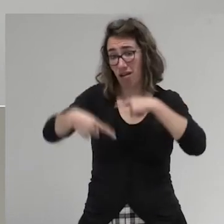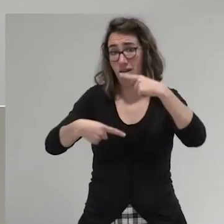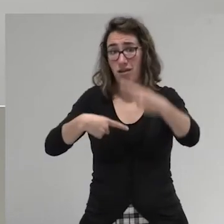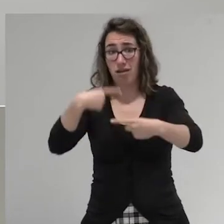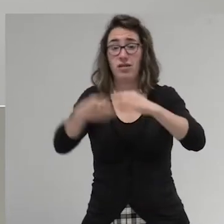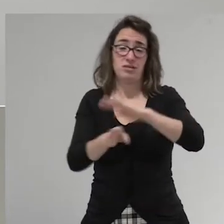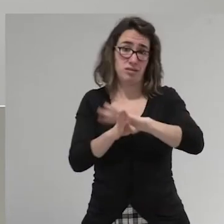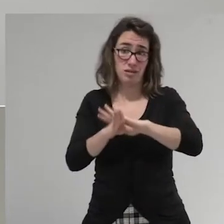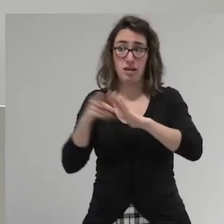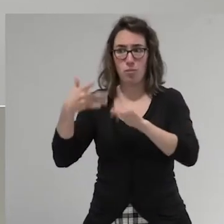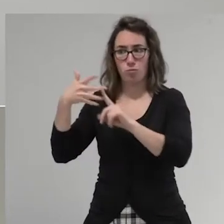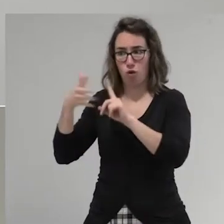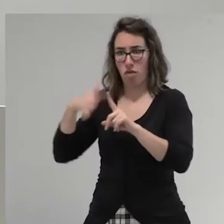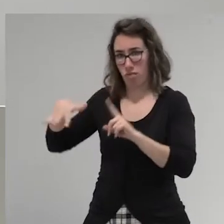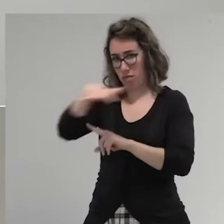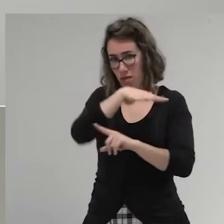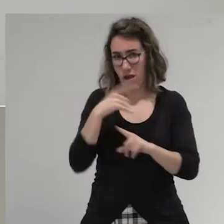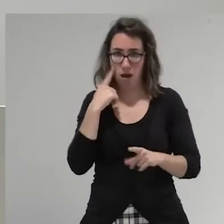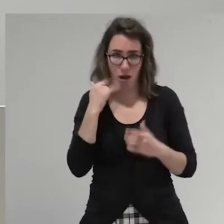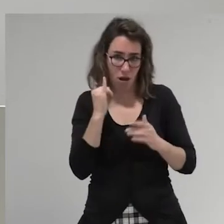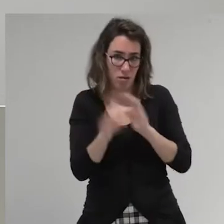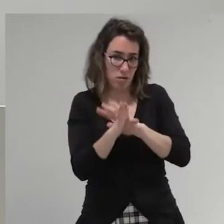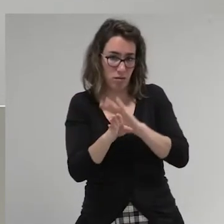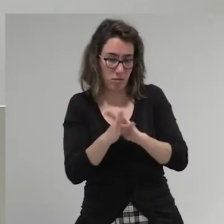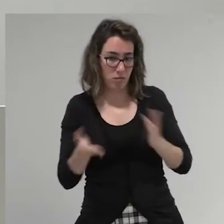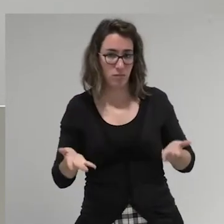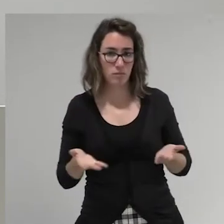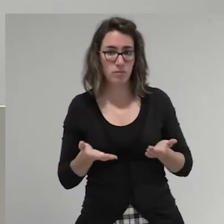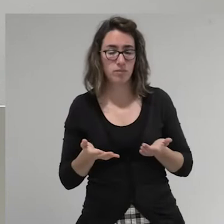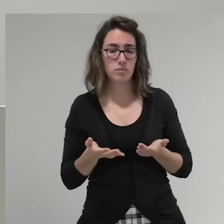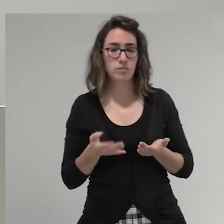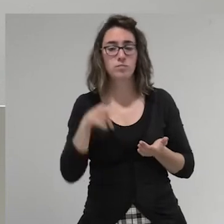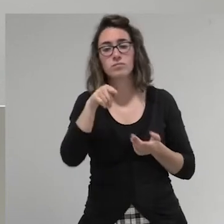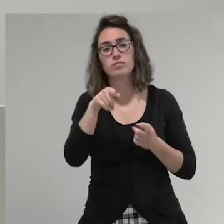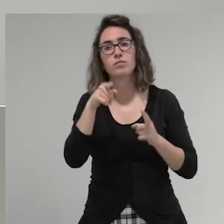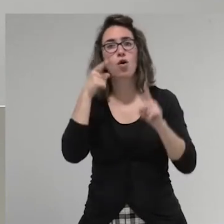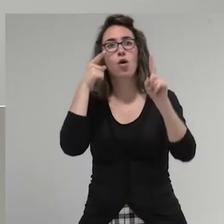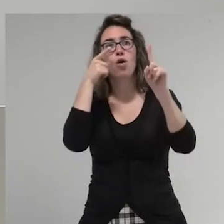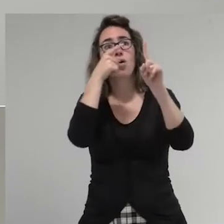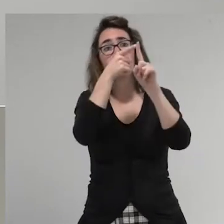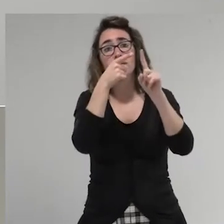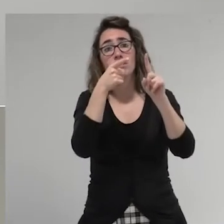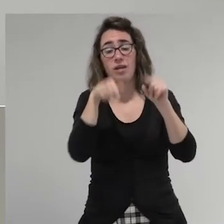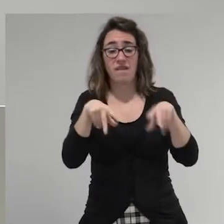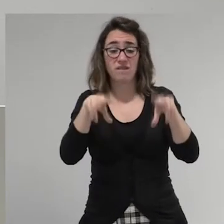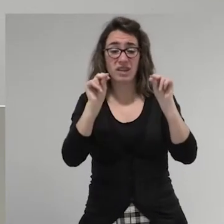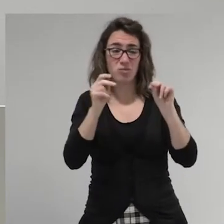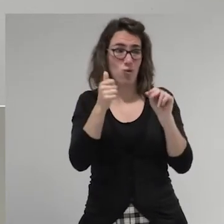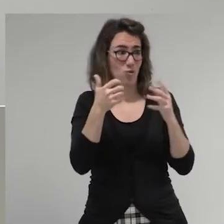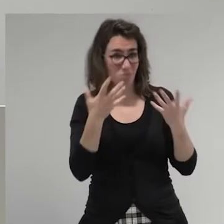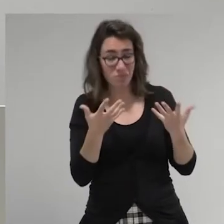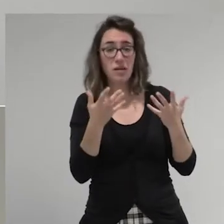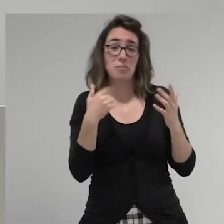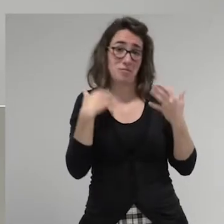todavía nos rodea. Y por mucho que esto sea un fin un poco triste, pues este va a ser mi fin de